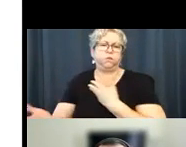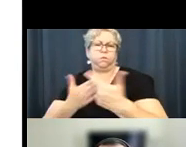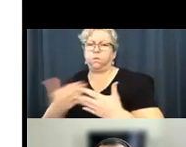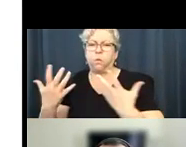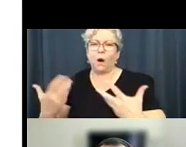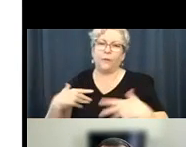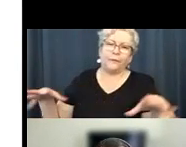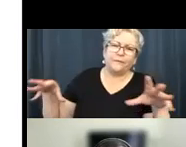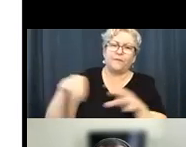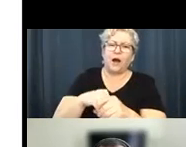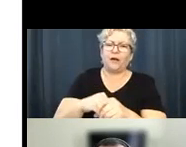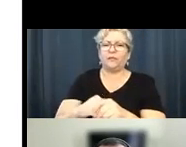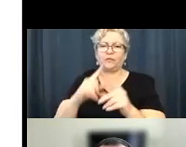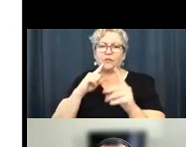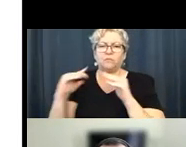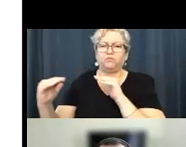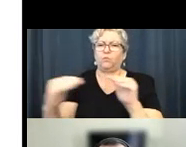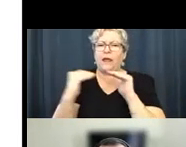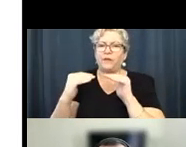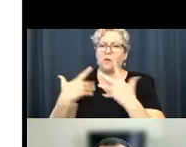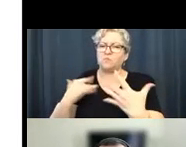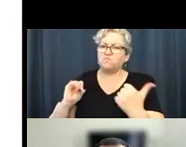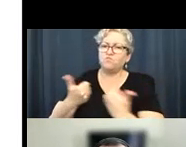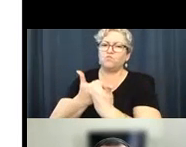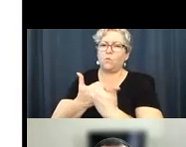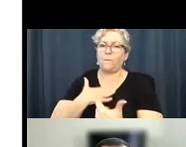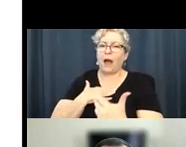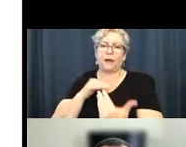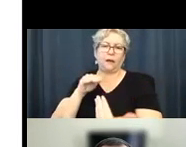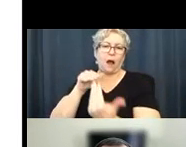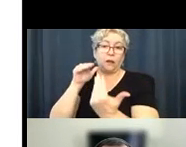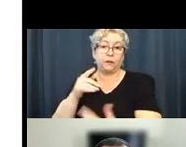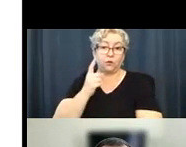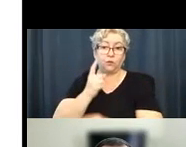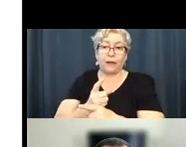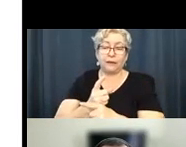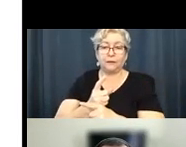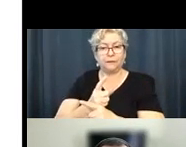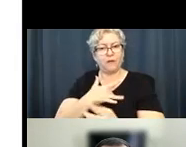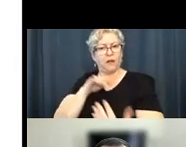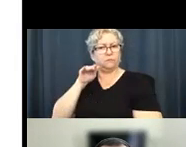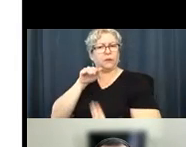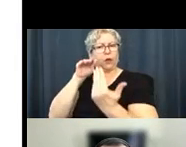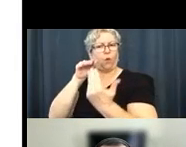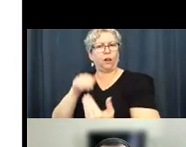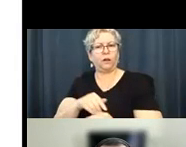en el campo, no importa cuán difícil fuera. Pero ahora yo quiero estar a la par con mis colegas para poder